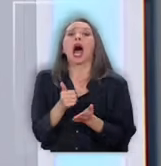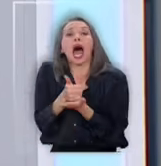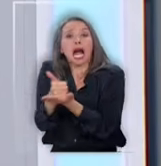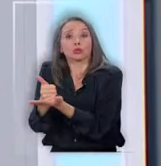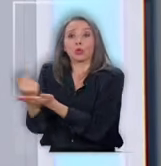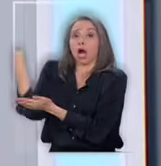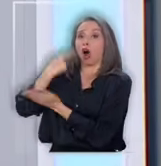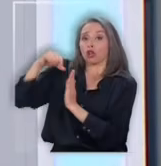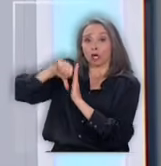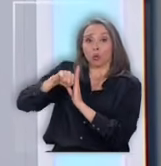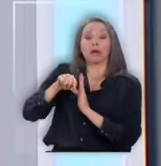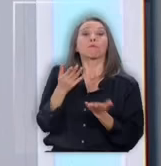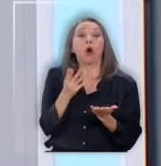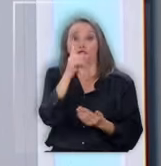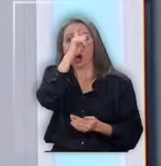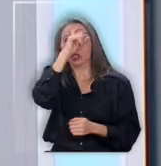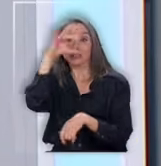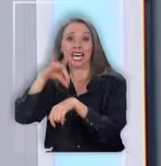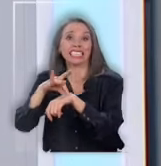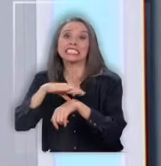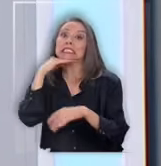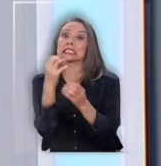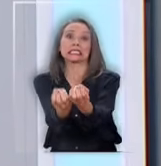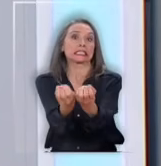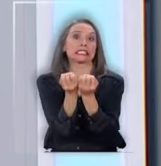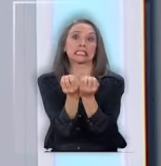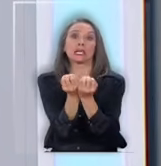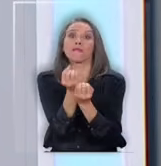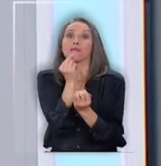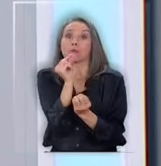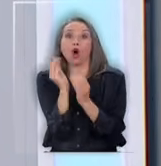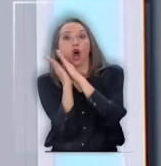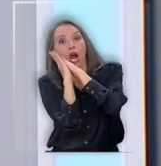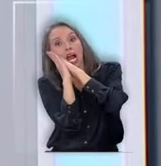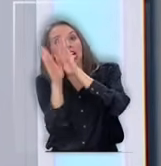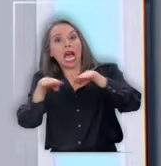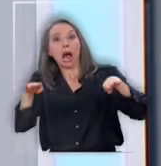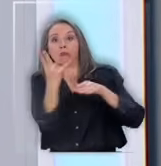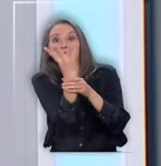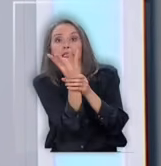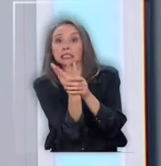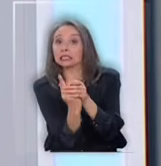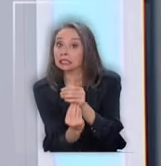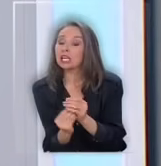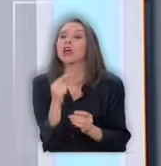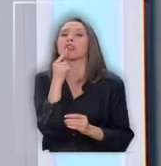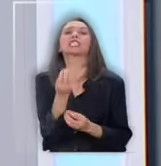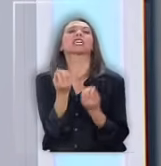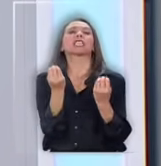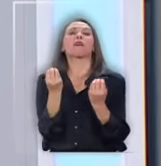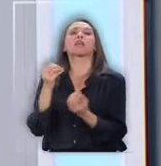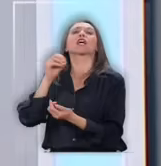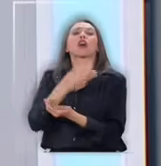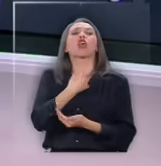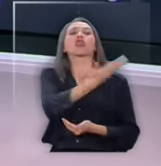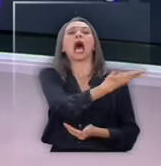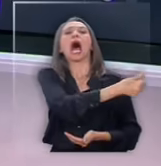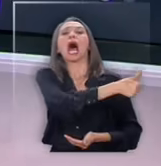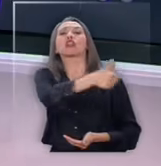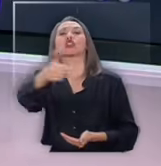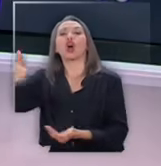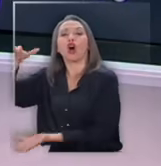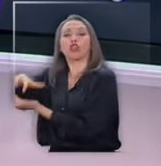efectivamente el sistema está una situación límite y decir mira las cosas también no pasa nada va a haber un ventilador para todos no importa qué es lo que pase